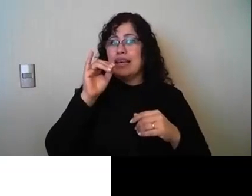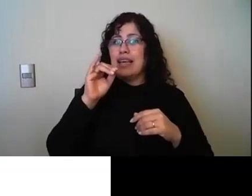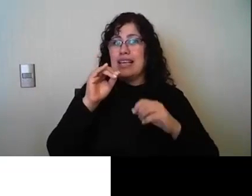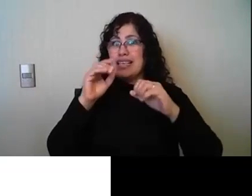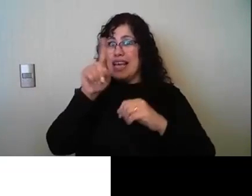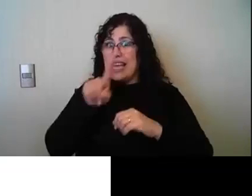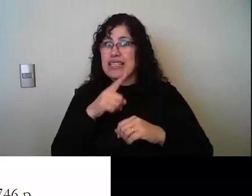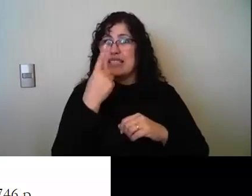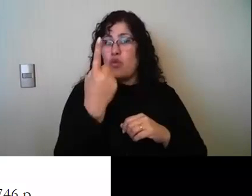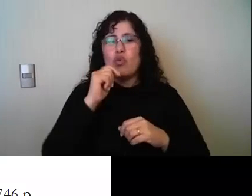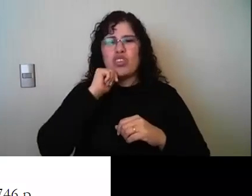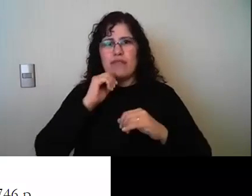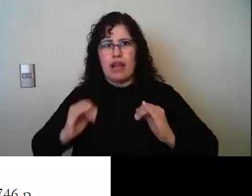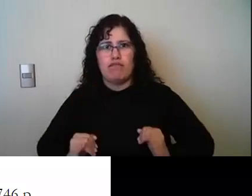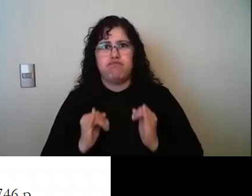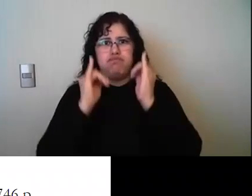tálamos.